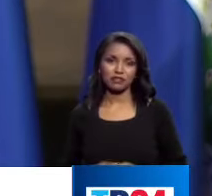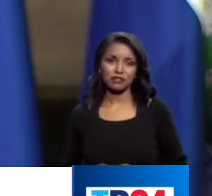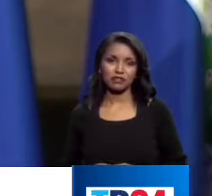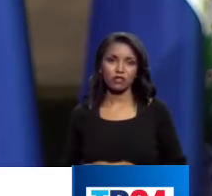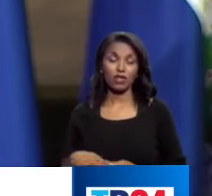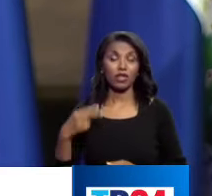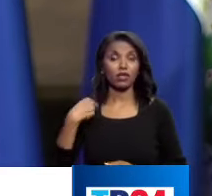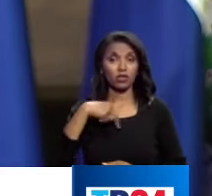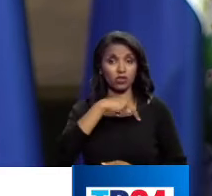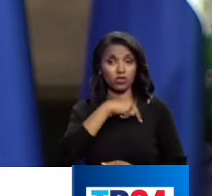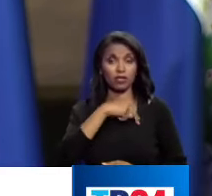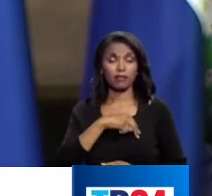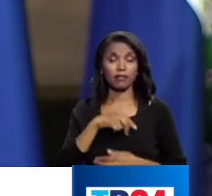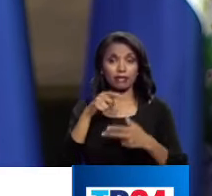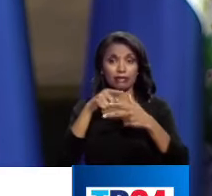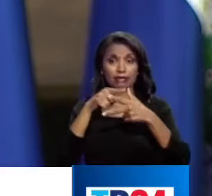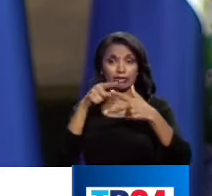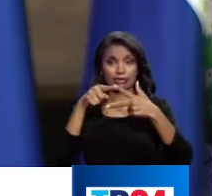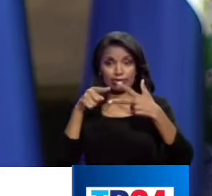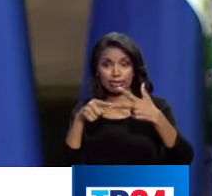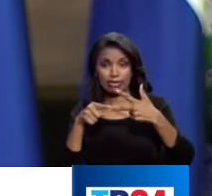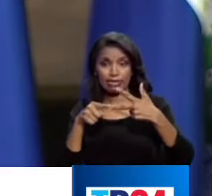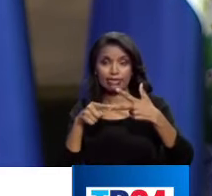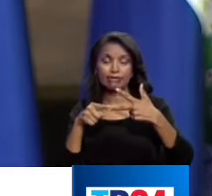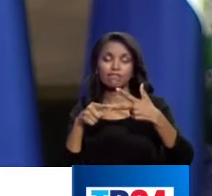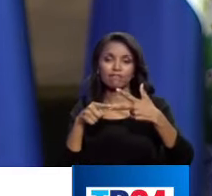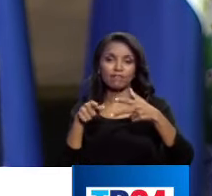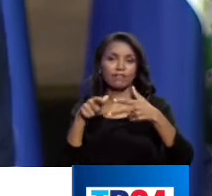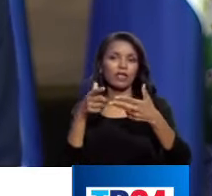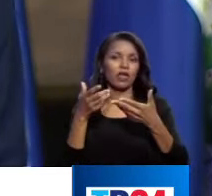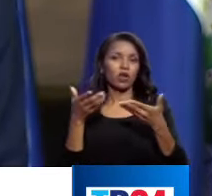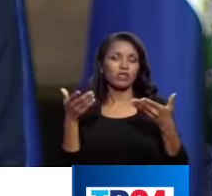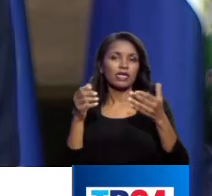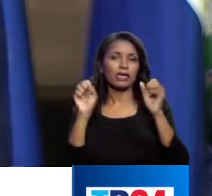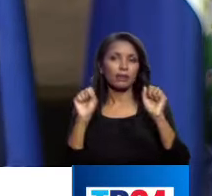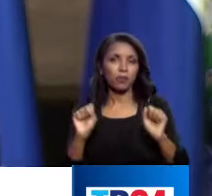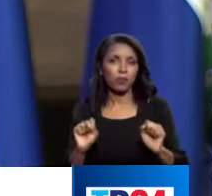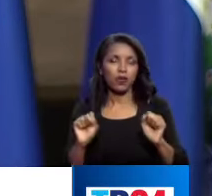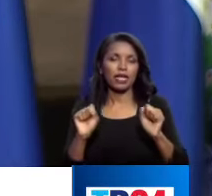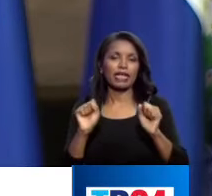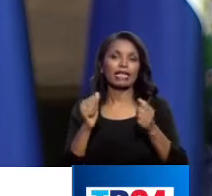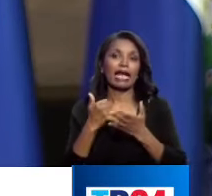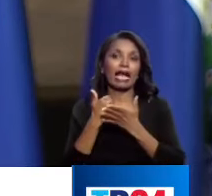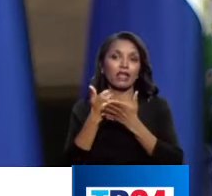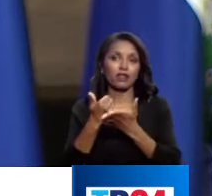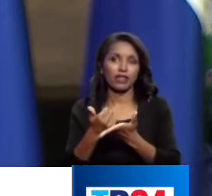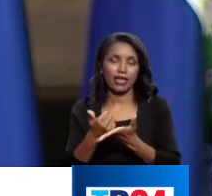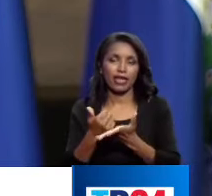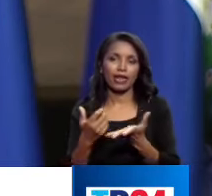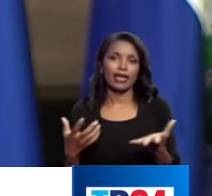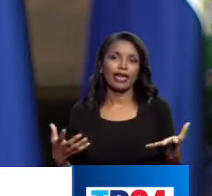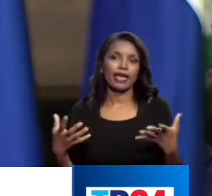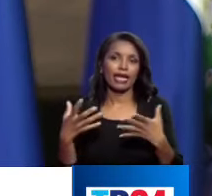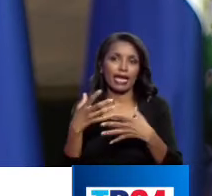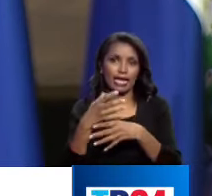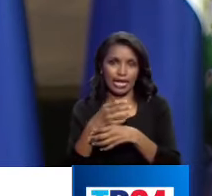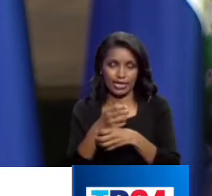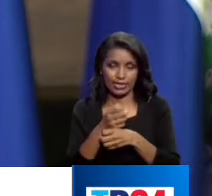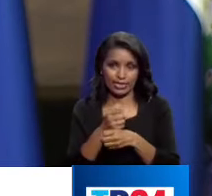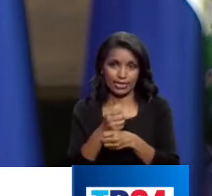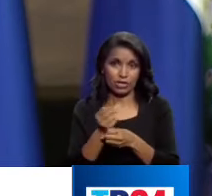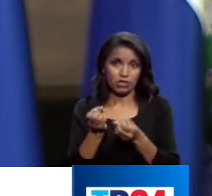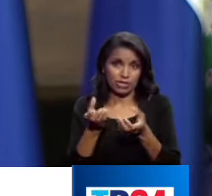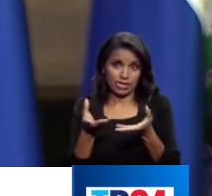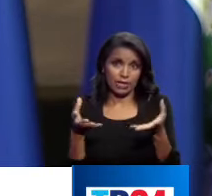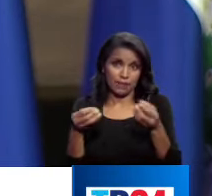hemos identificado tres áreas donde la economía va a crecer y generar empleos para cambiar el desgano que